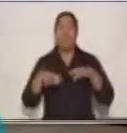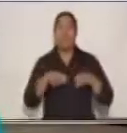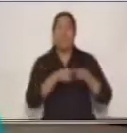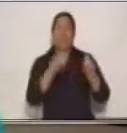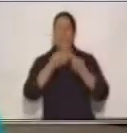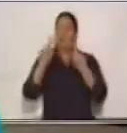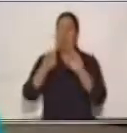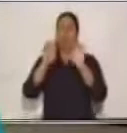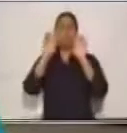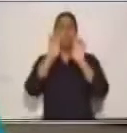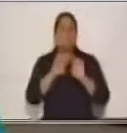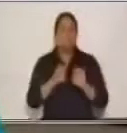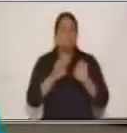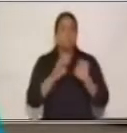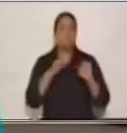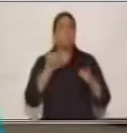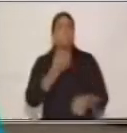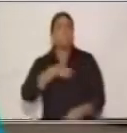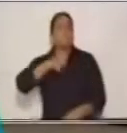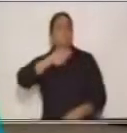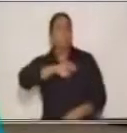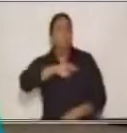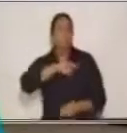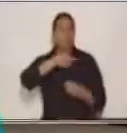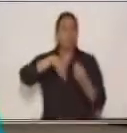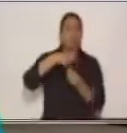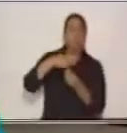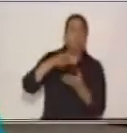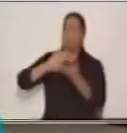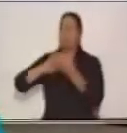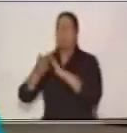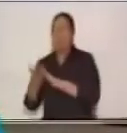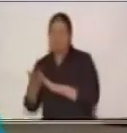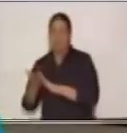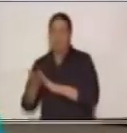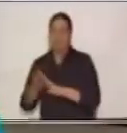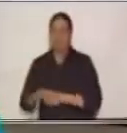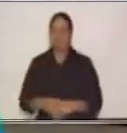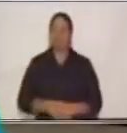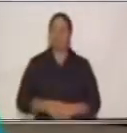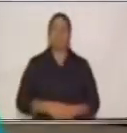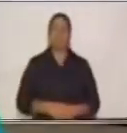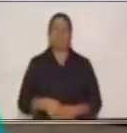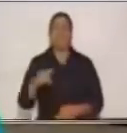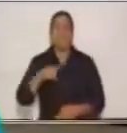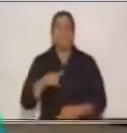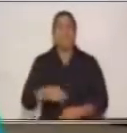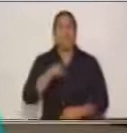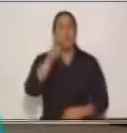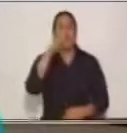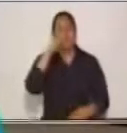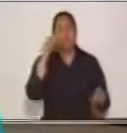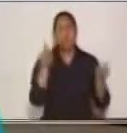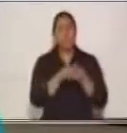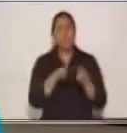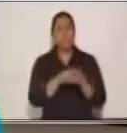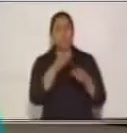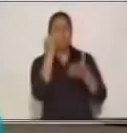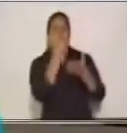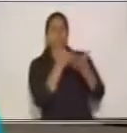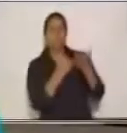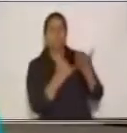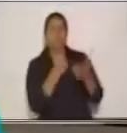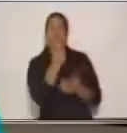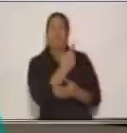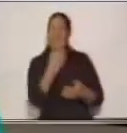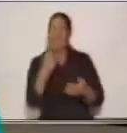familiar y la recreación comunitaria. Con esto también van a ilustrar cada uno de los derechos. ¿Y qué